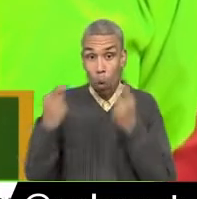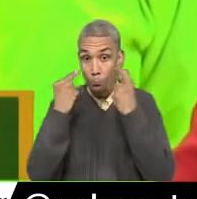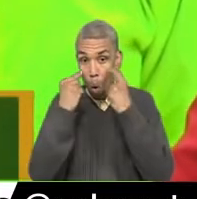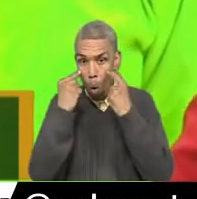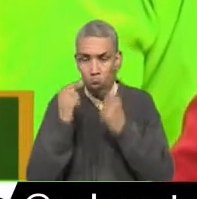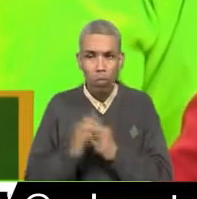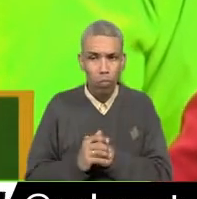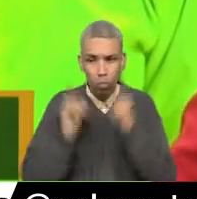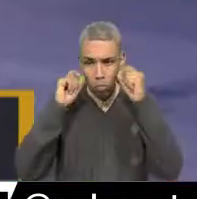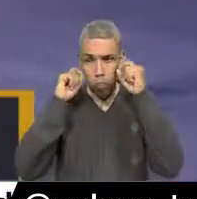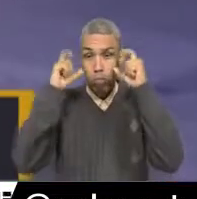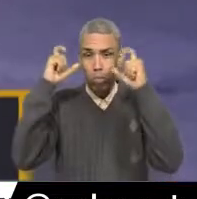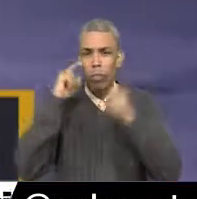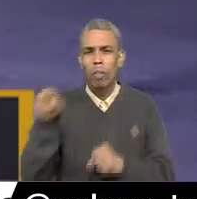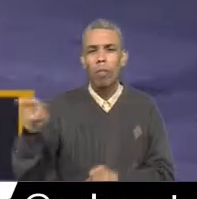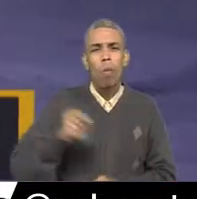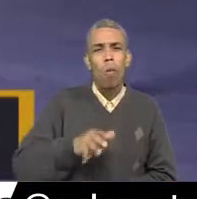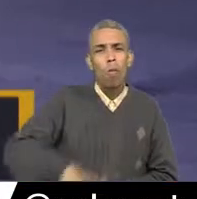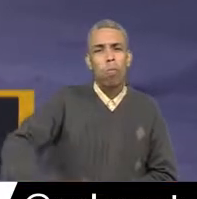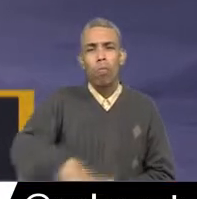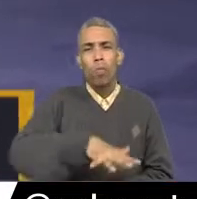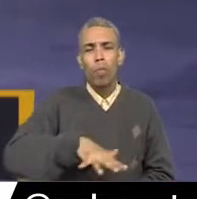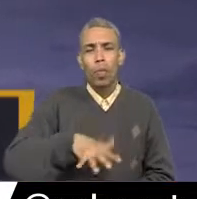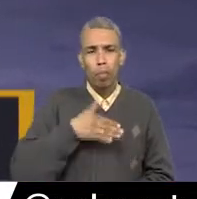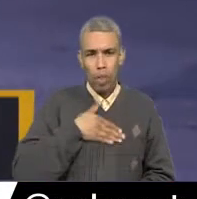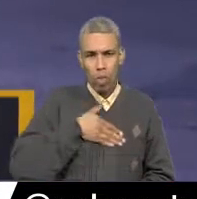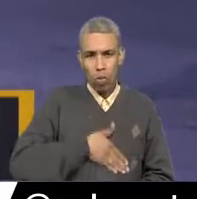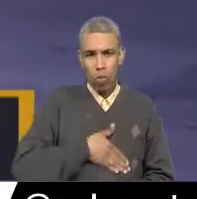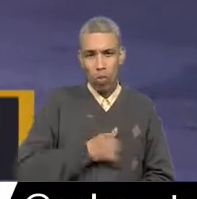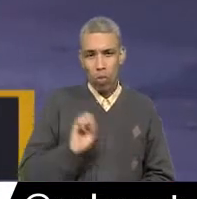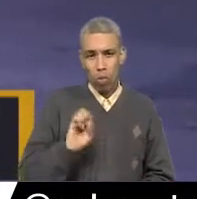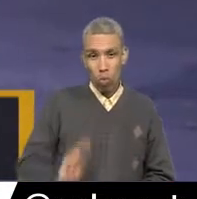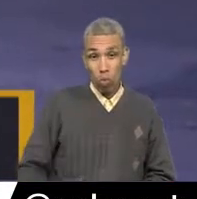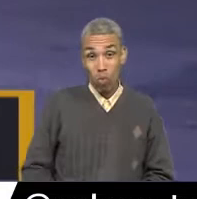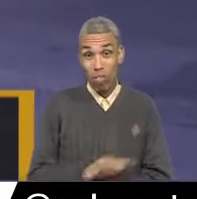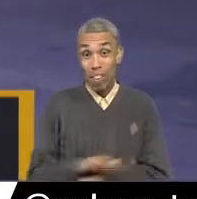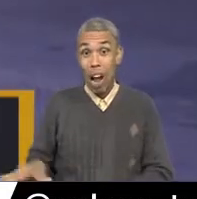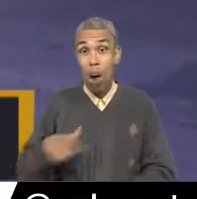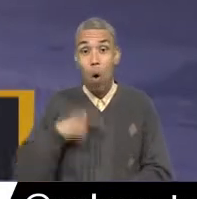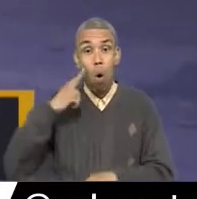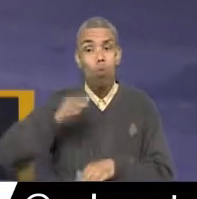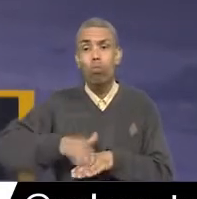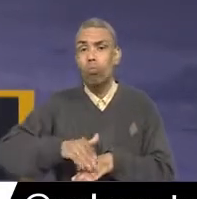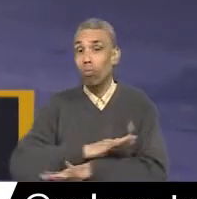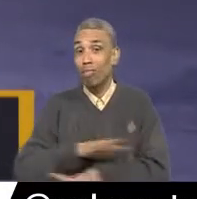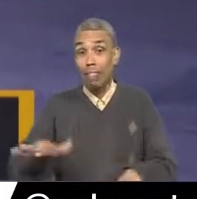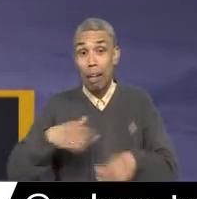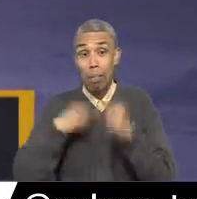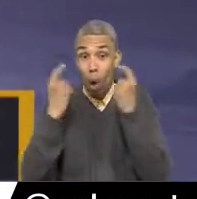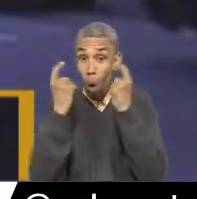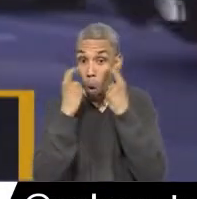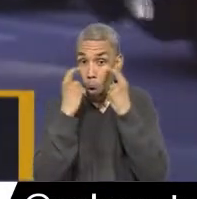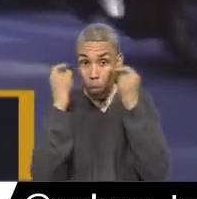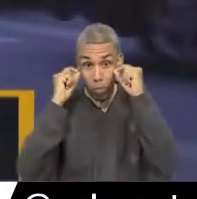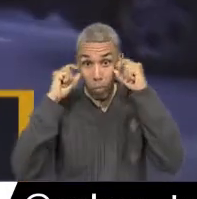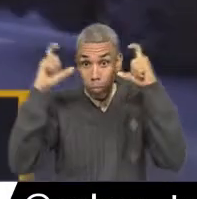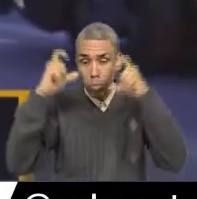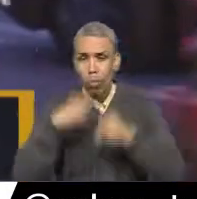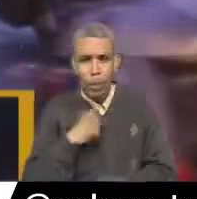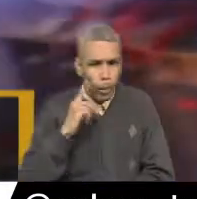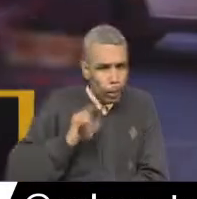en el sur de Bolívar. Ya extremamos al máximo las medidas de seguridad, ya que allí delinque